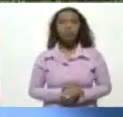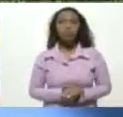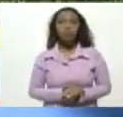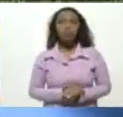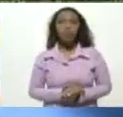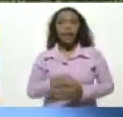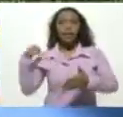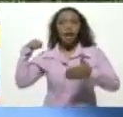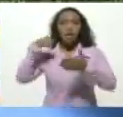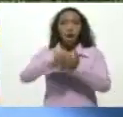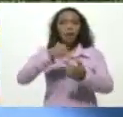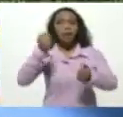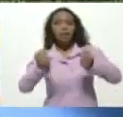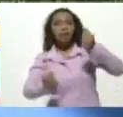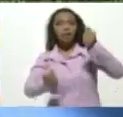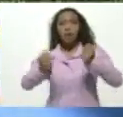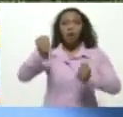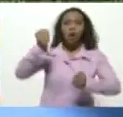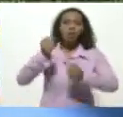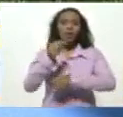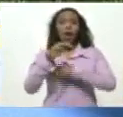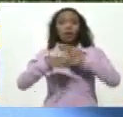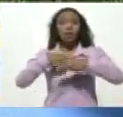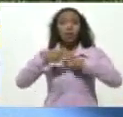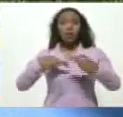el golpe de timón de la revolución.